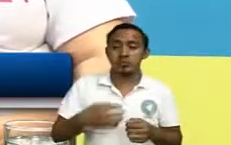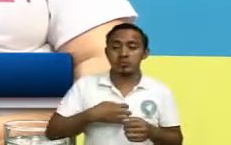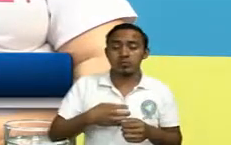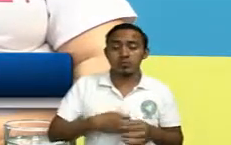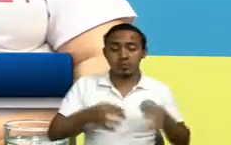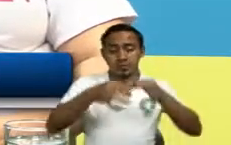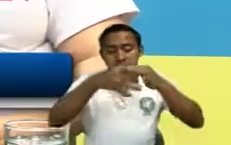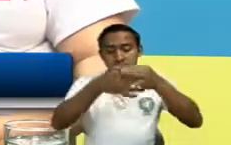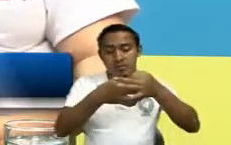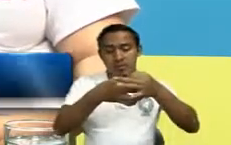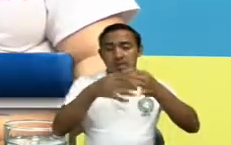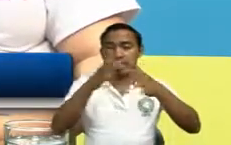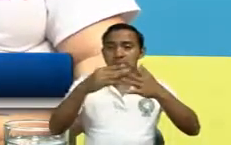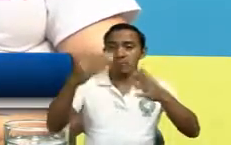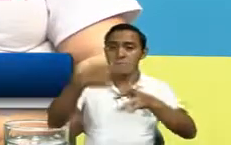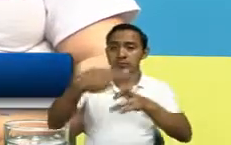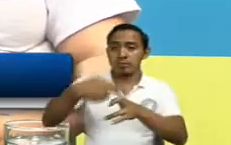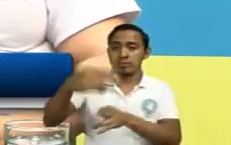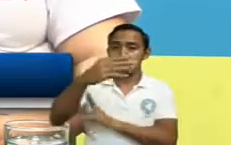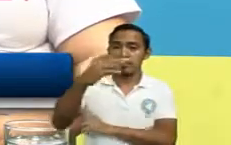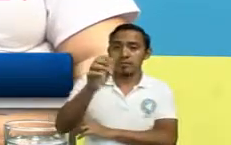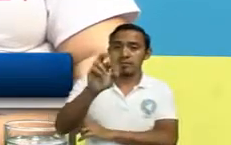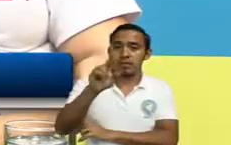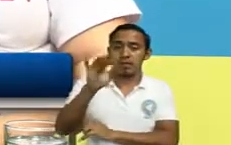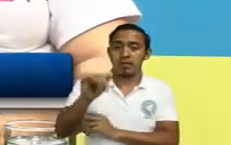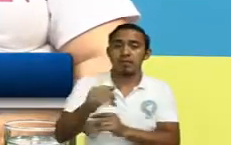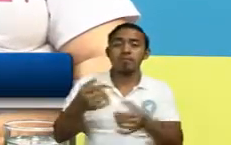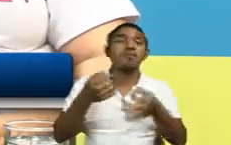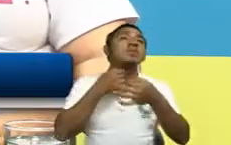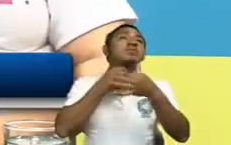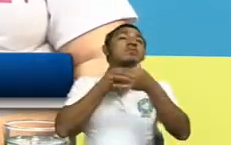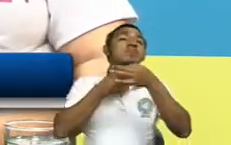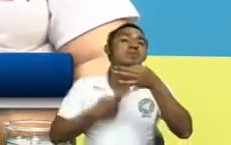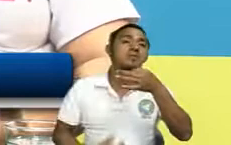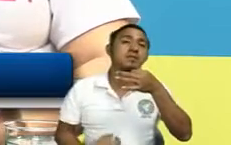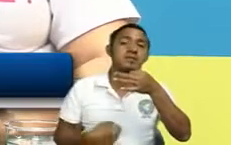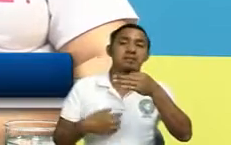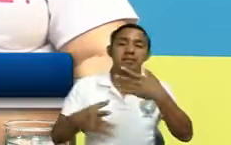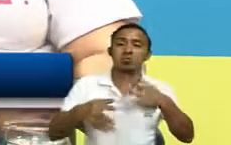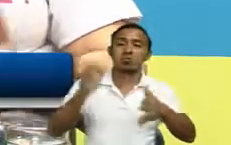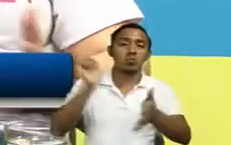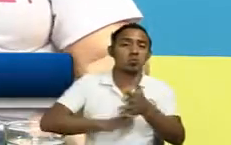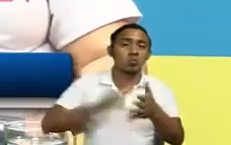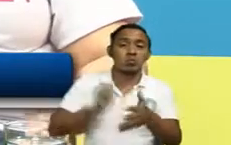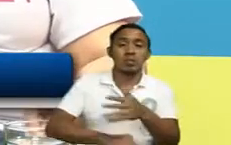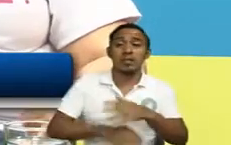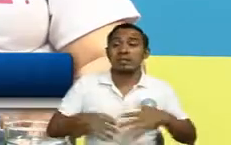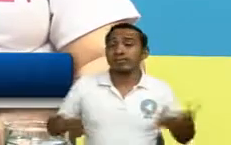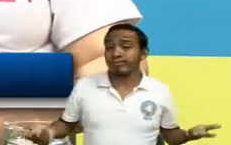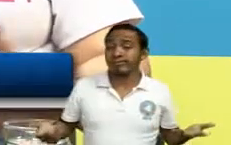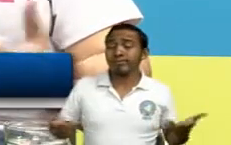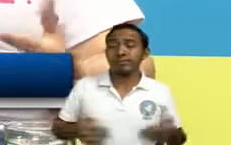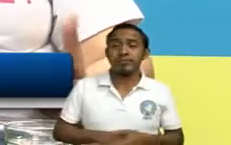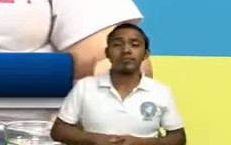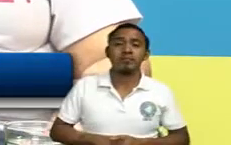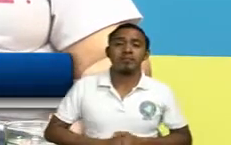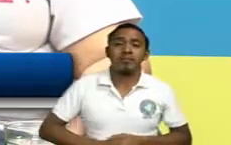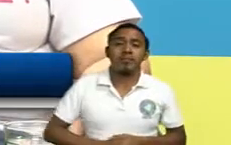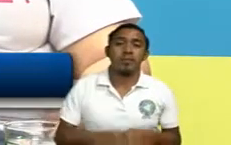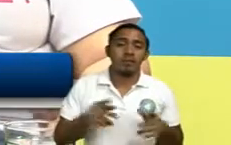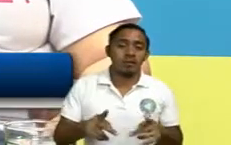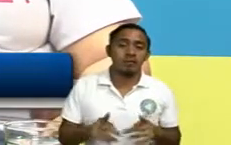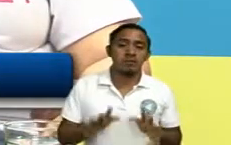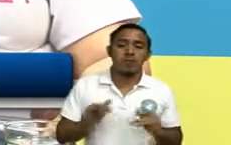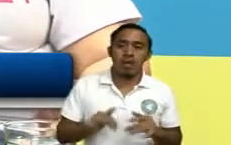las cervicales y entonces queda del cuello para abajo sin movilidad. ¿Eso qué pasa? Una persona que esté en